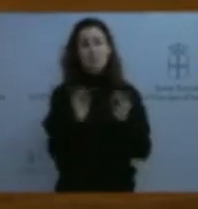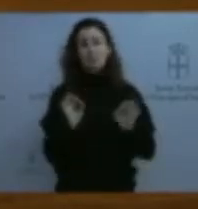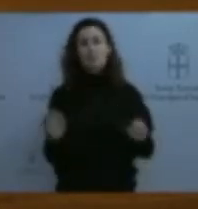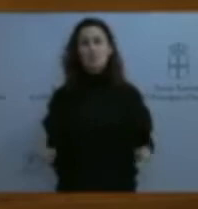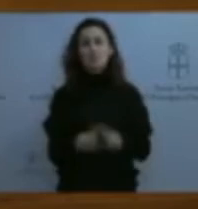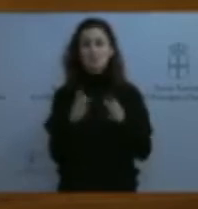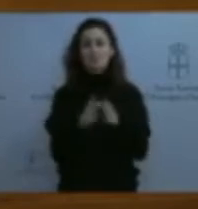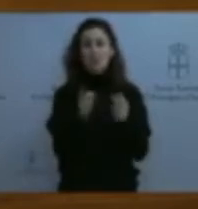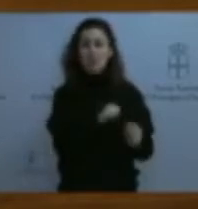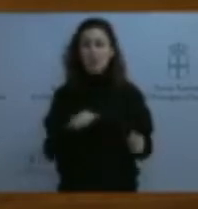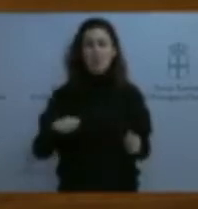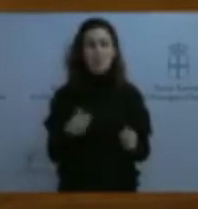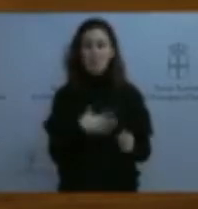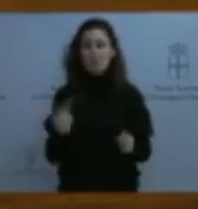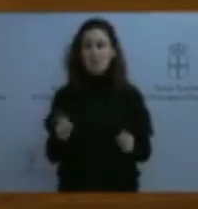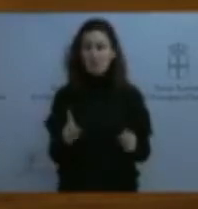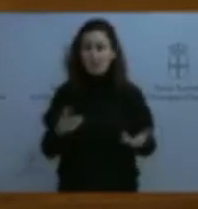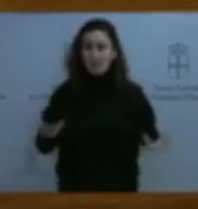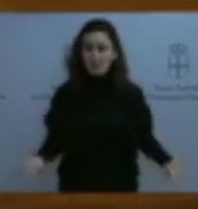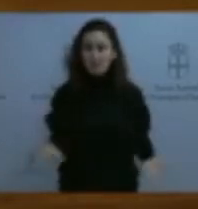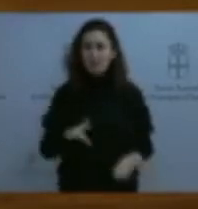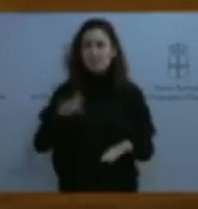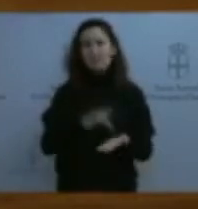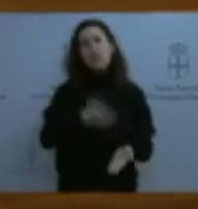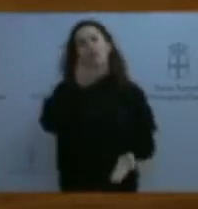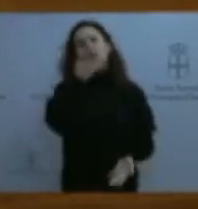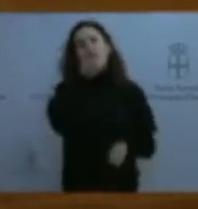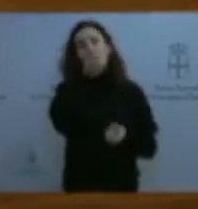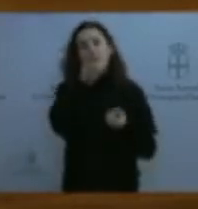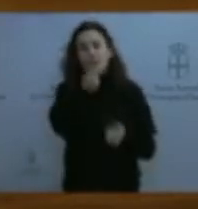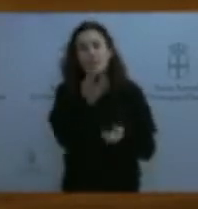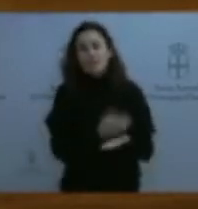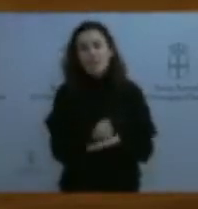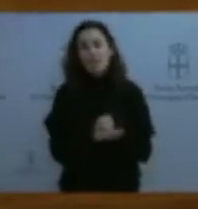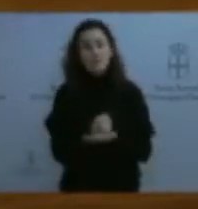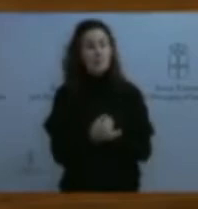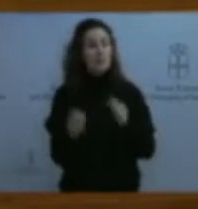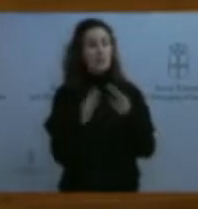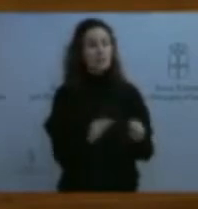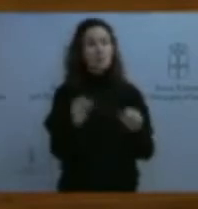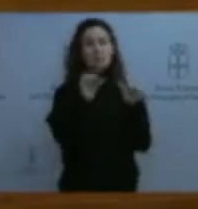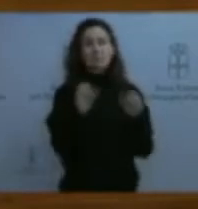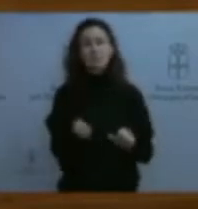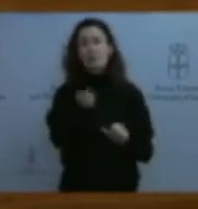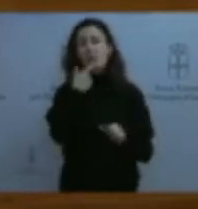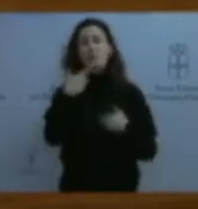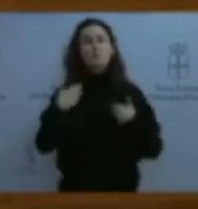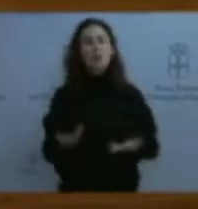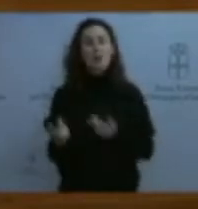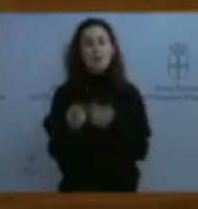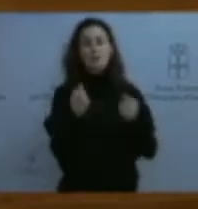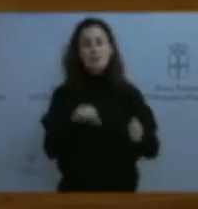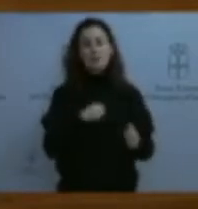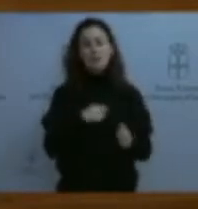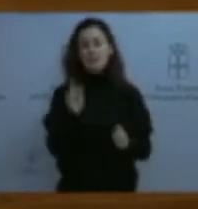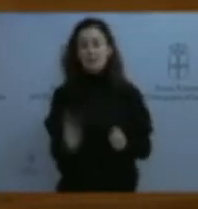manera individualizada y acorde desde el conocimiento y la información farmacéutica del tipo de medicamento que el residente